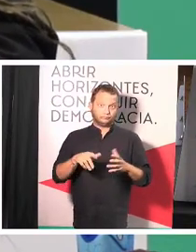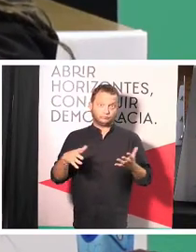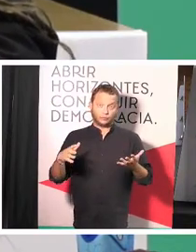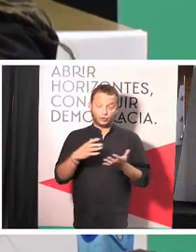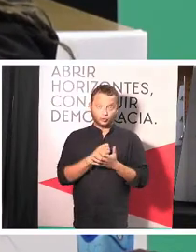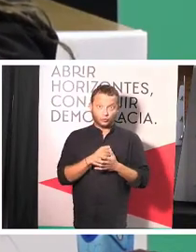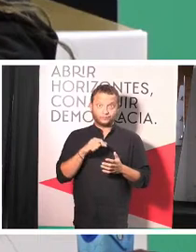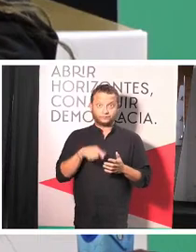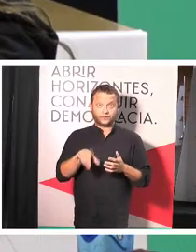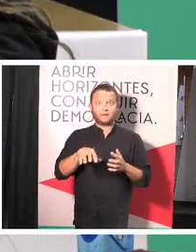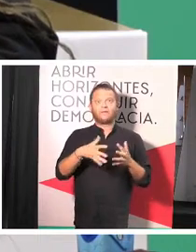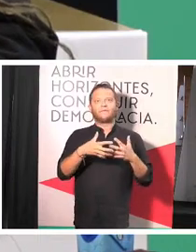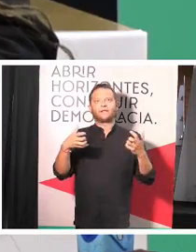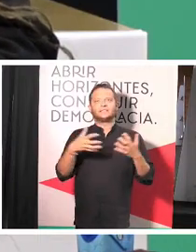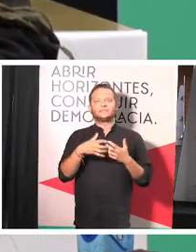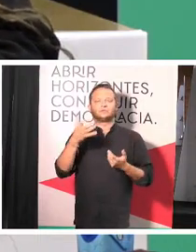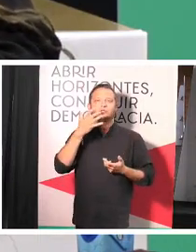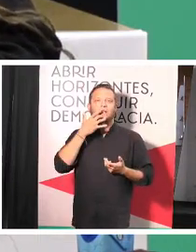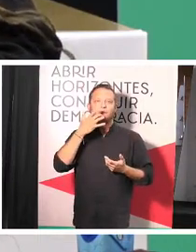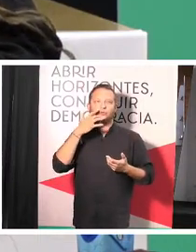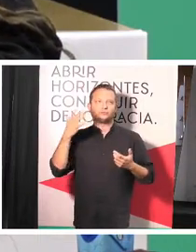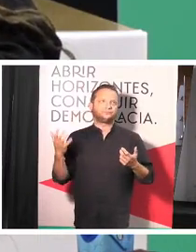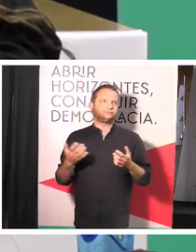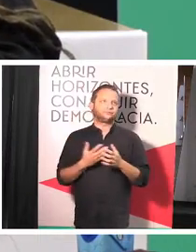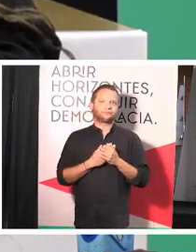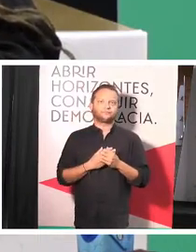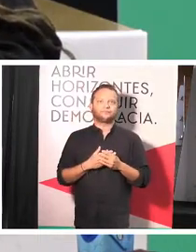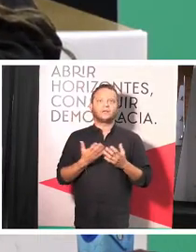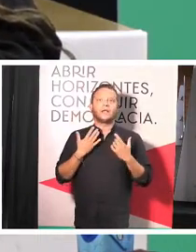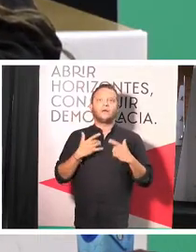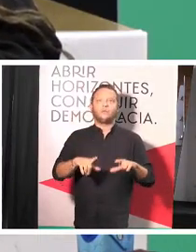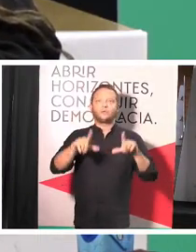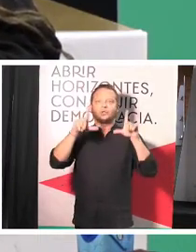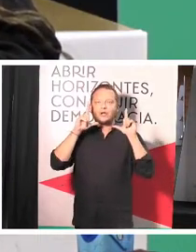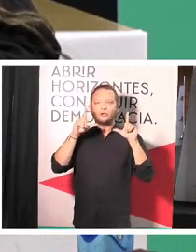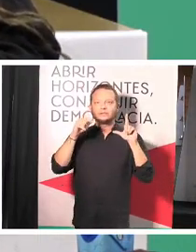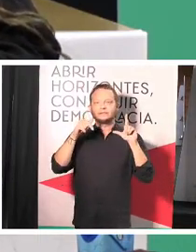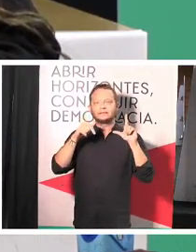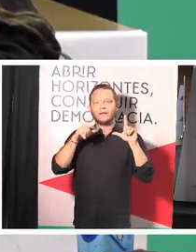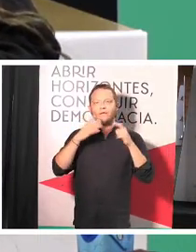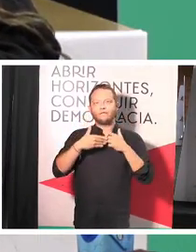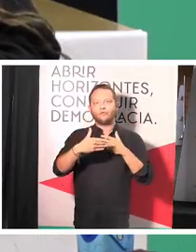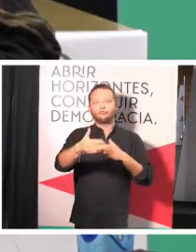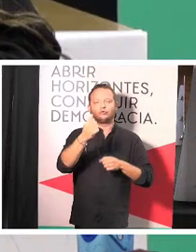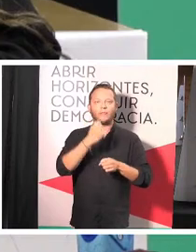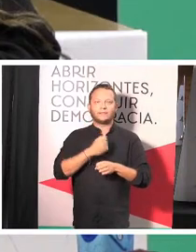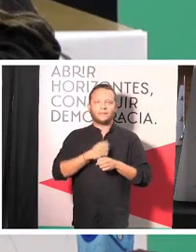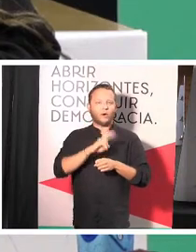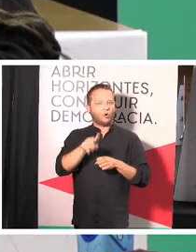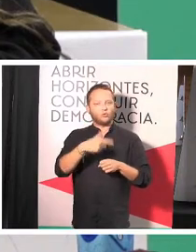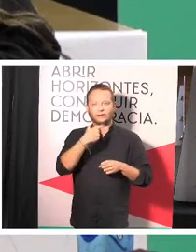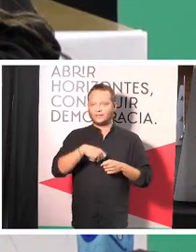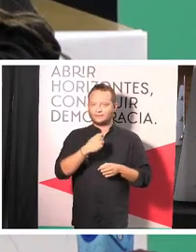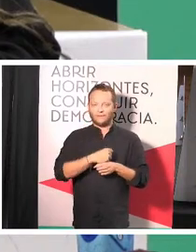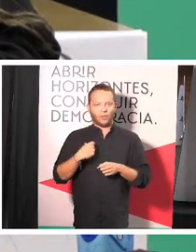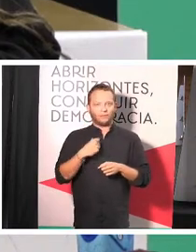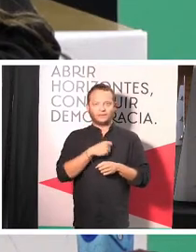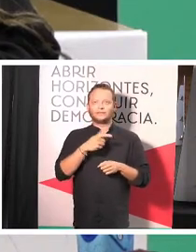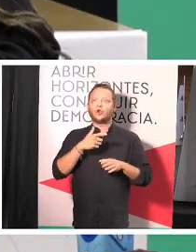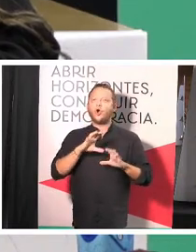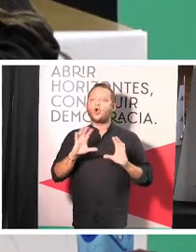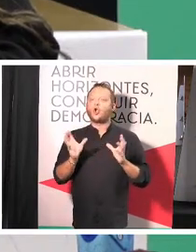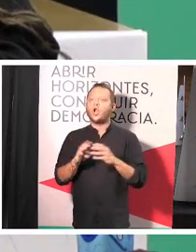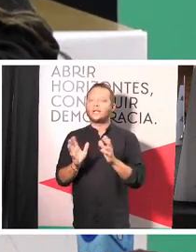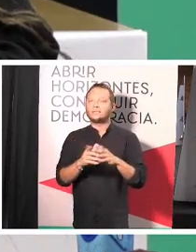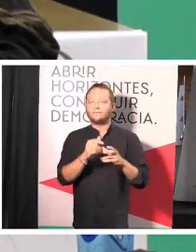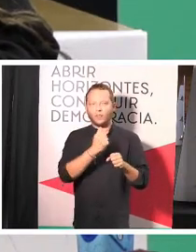también hay frases como, por ejemplo, el protagonista principal del futuro del trabajo no es el trabajador independiente, sino los colectivos